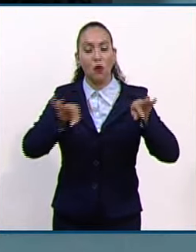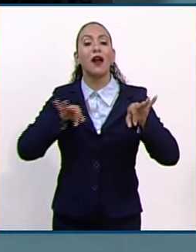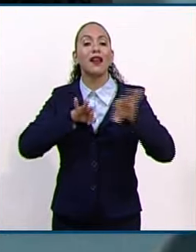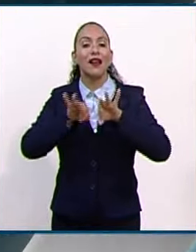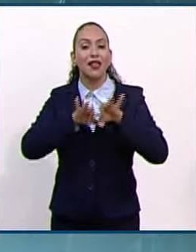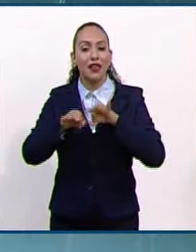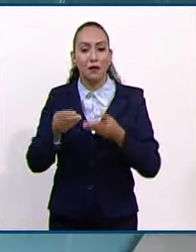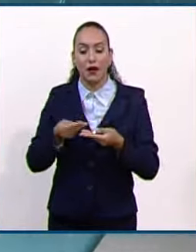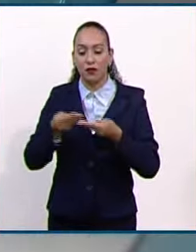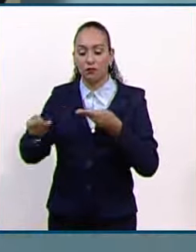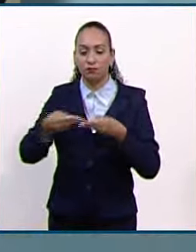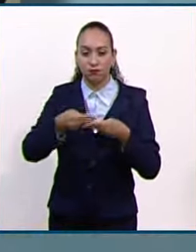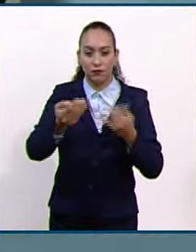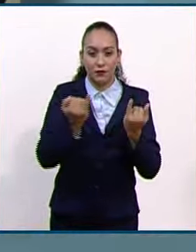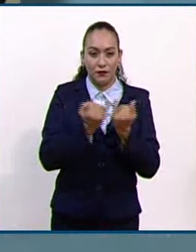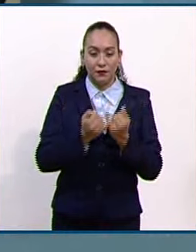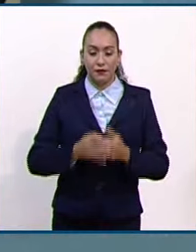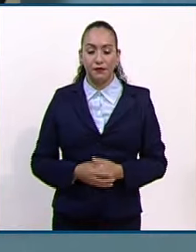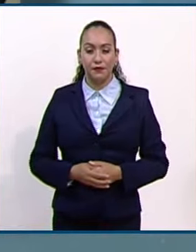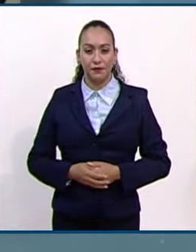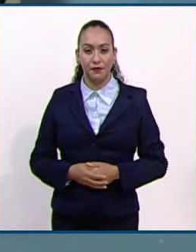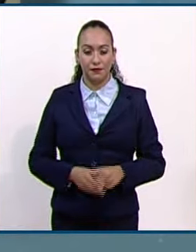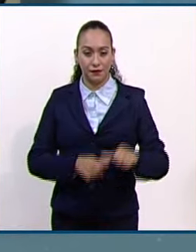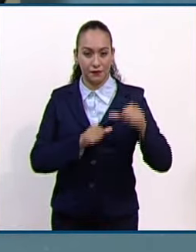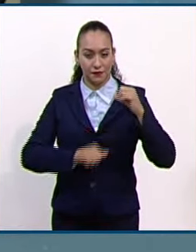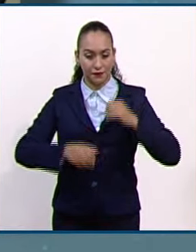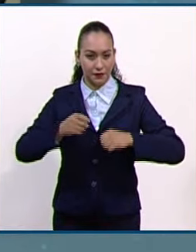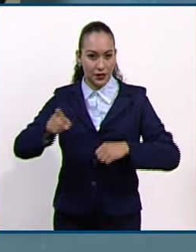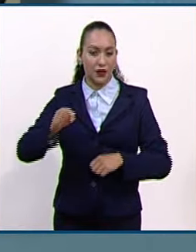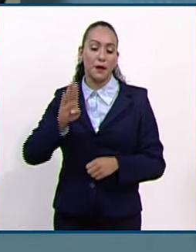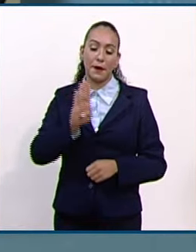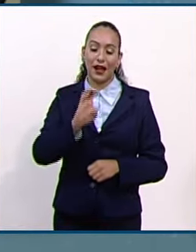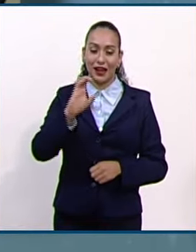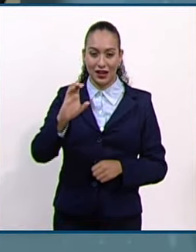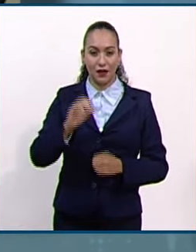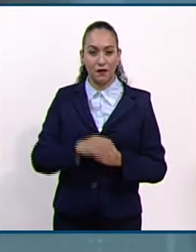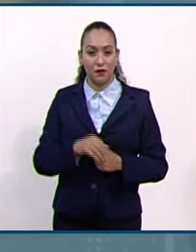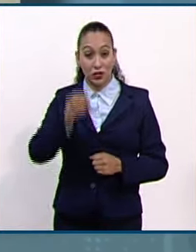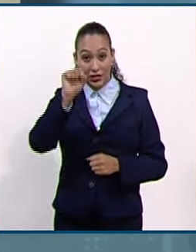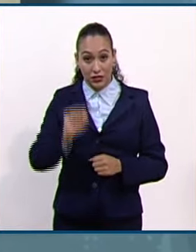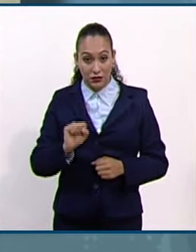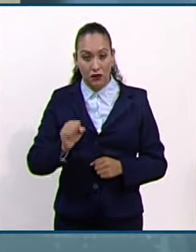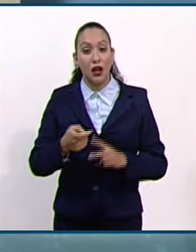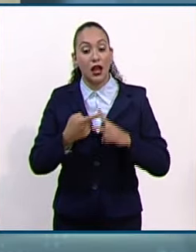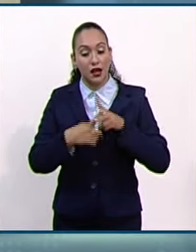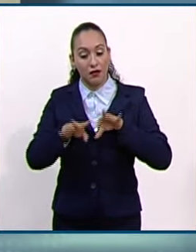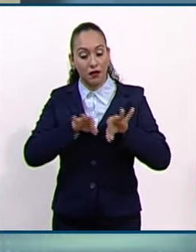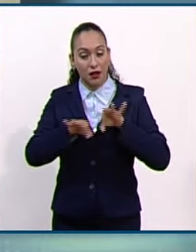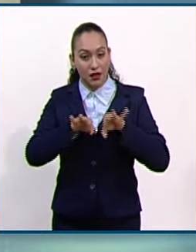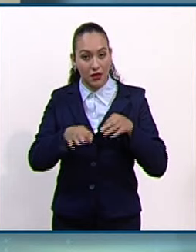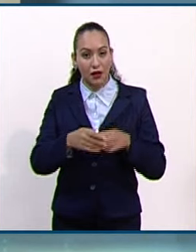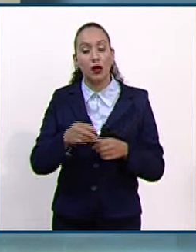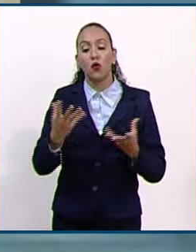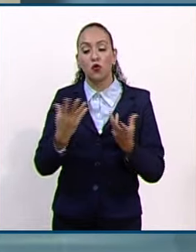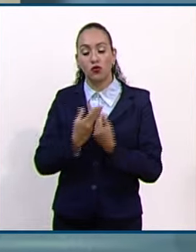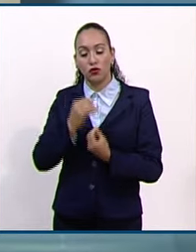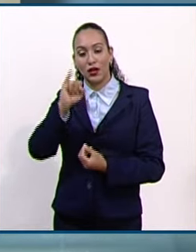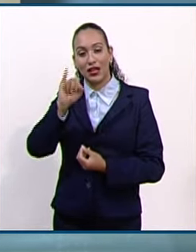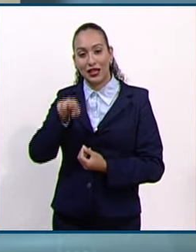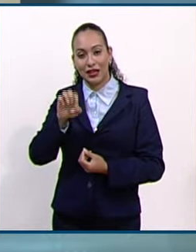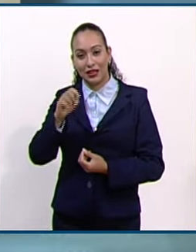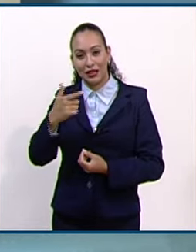jurisdiccional. El Poder Judicial de Baja California Sur dio inicio al trabajo interinstitucional con el INEGI para